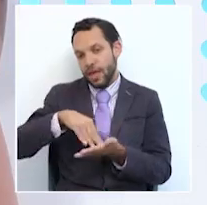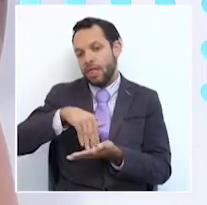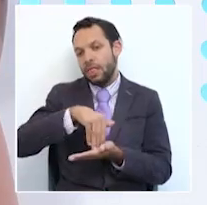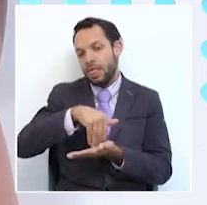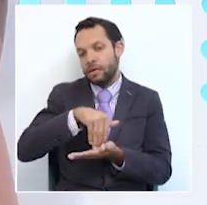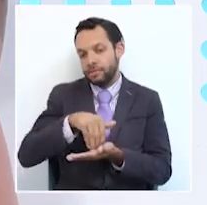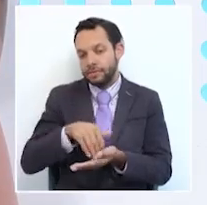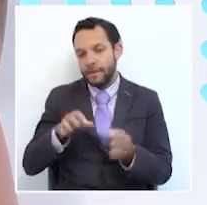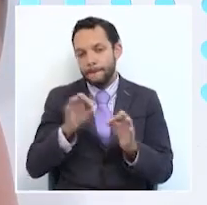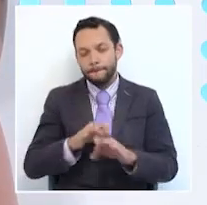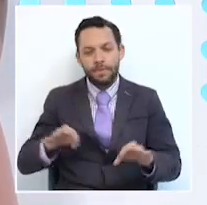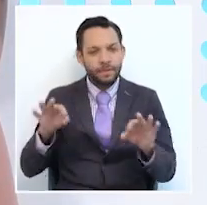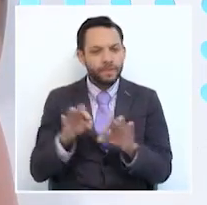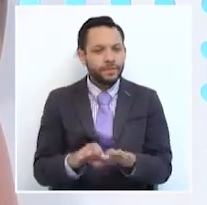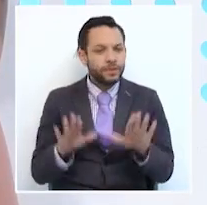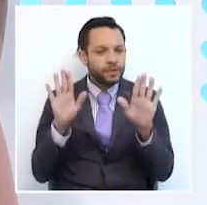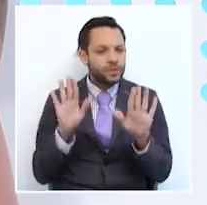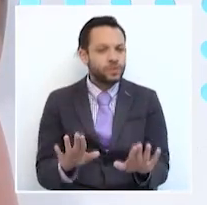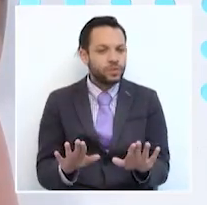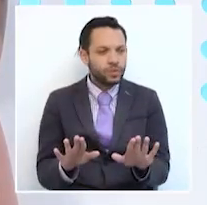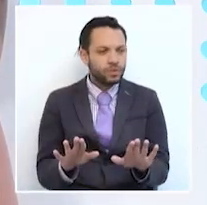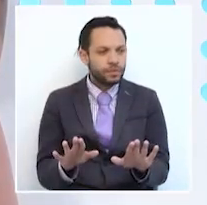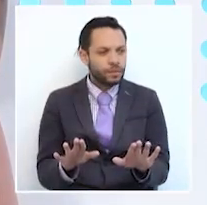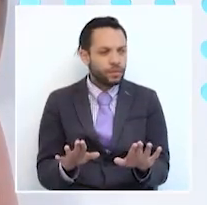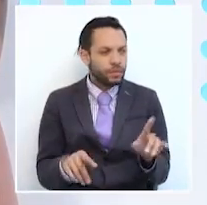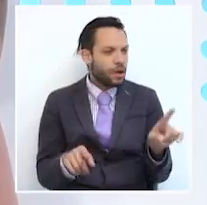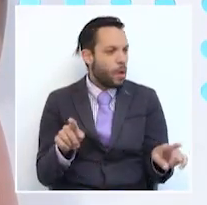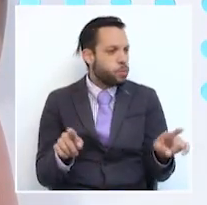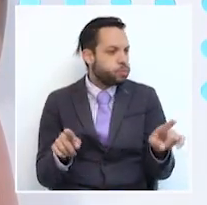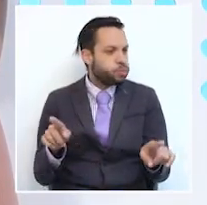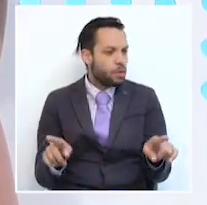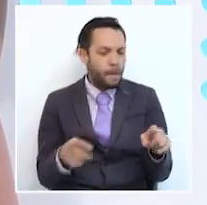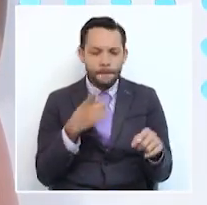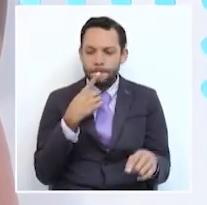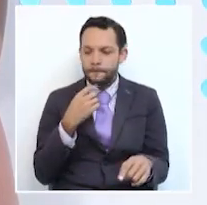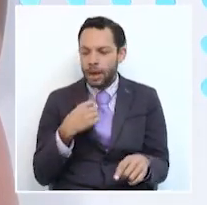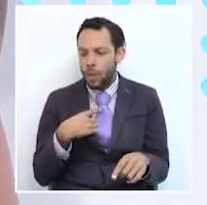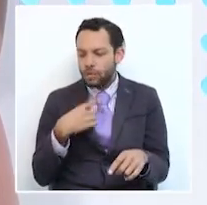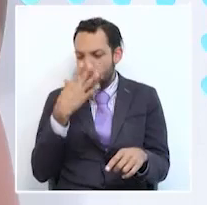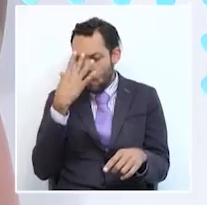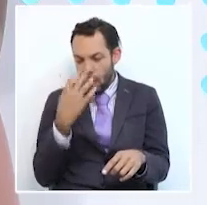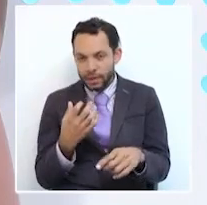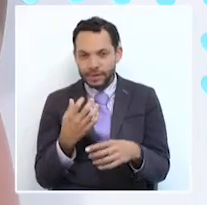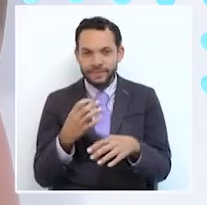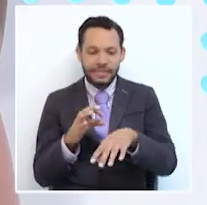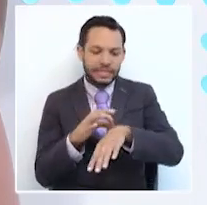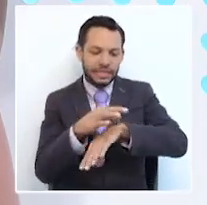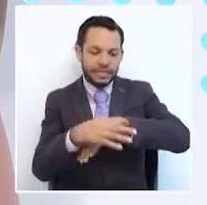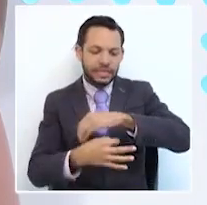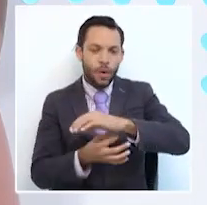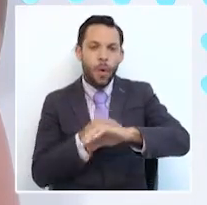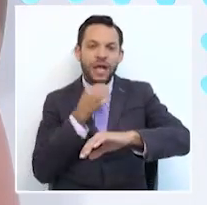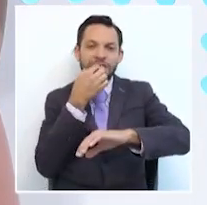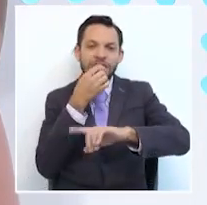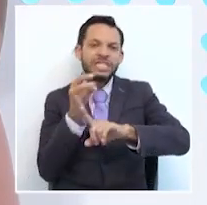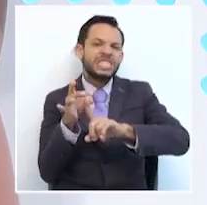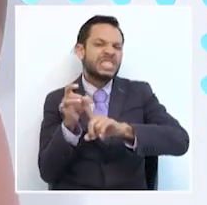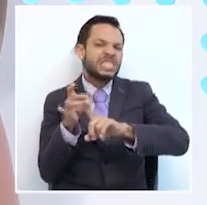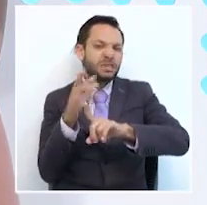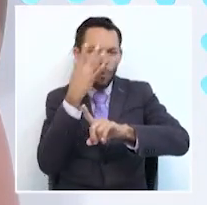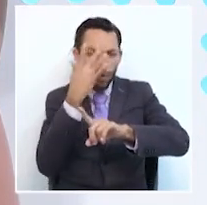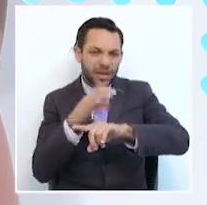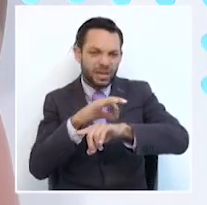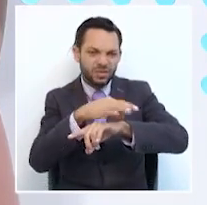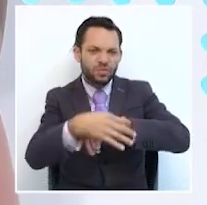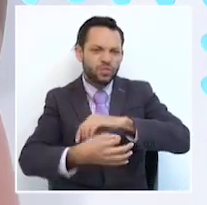que utilicen quienes tienen secador de pelo muchas programas preguntan que yo porque siempre tengo las pulseras de cobre porque el cobre protege mucho de